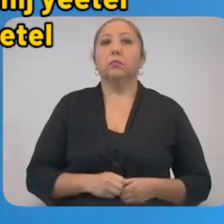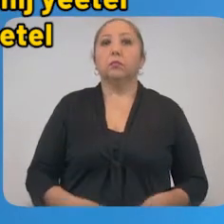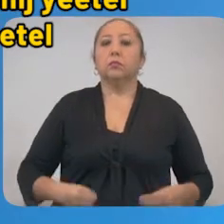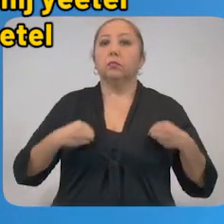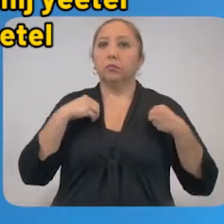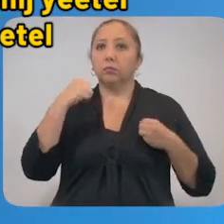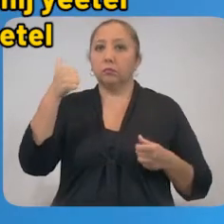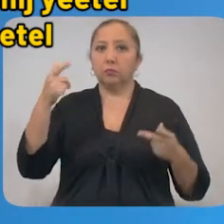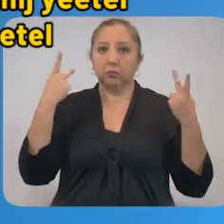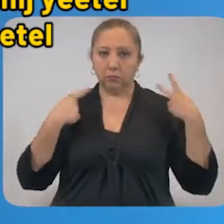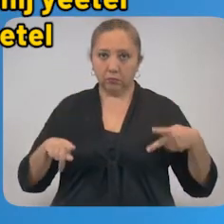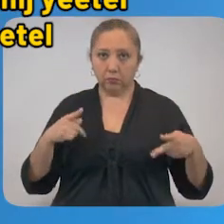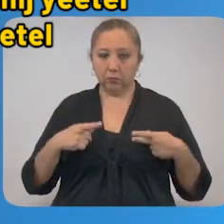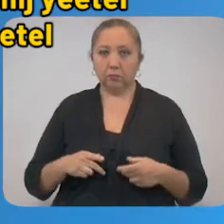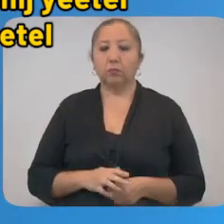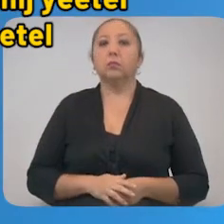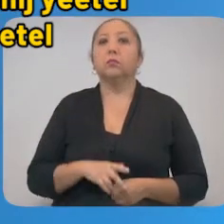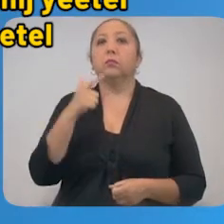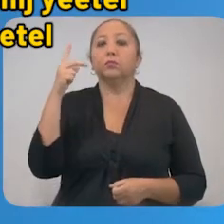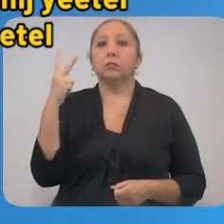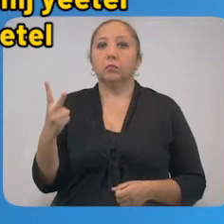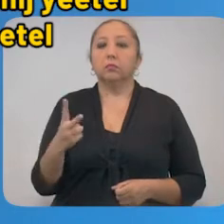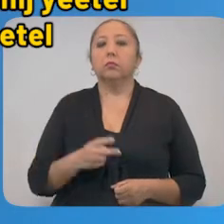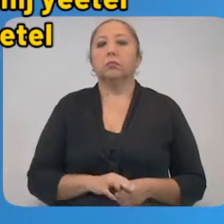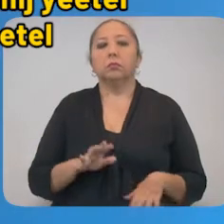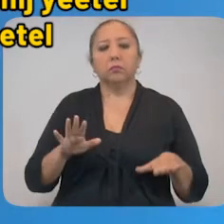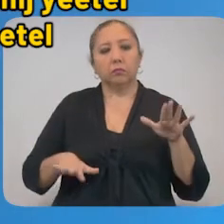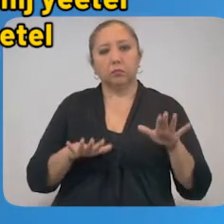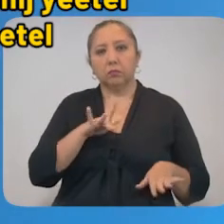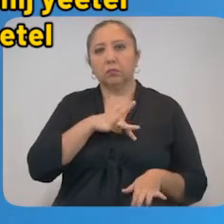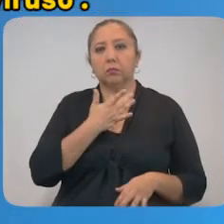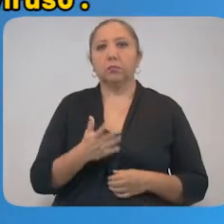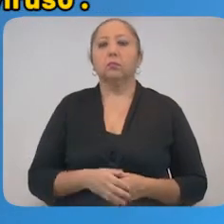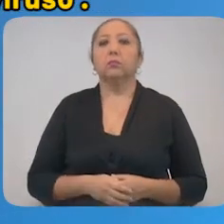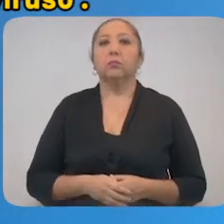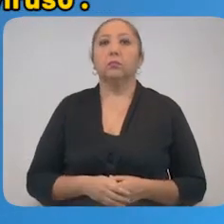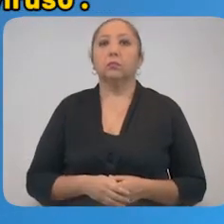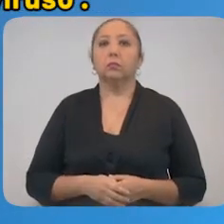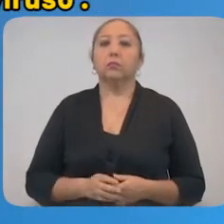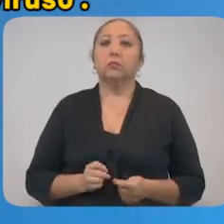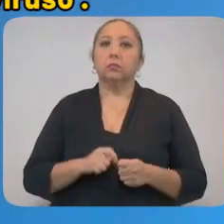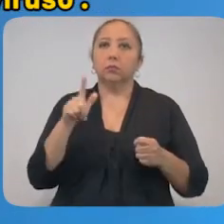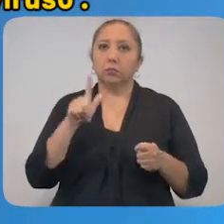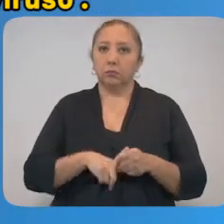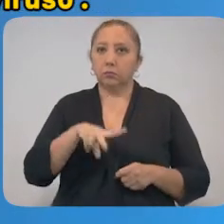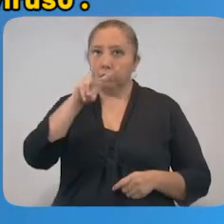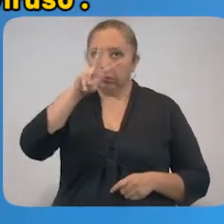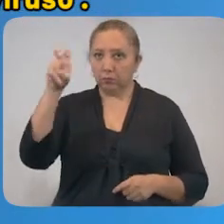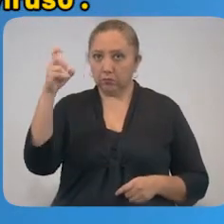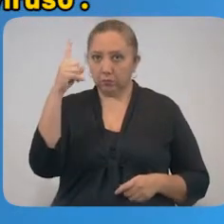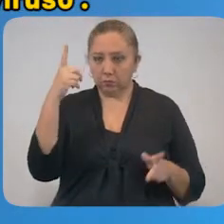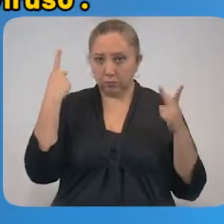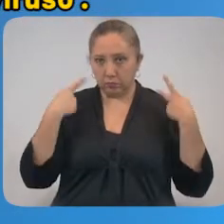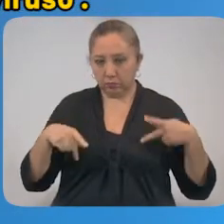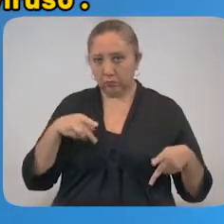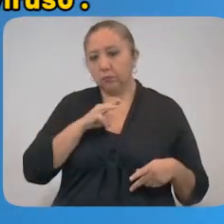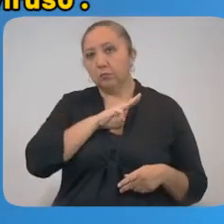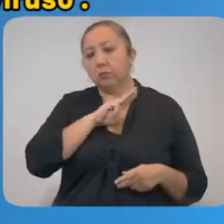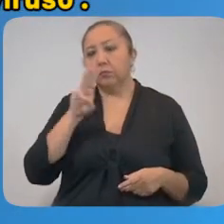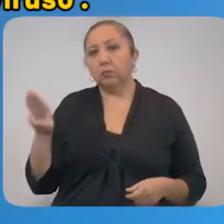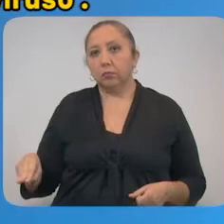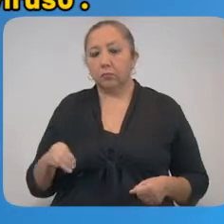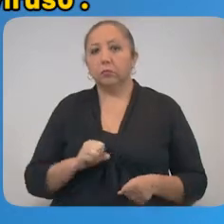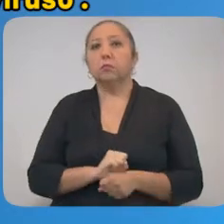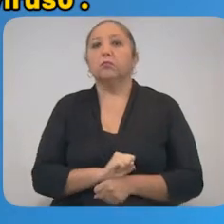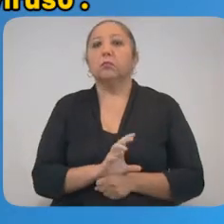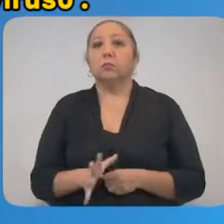Convivía con 6 contactos, de los cuales 2 presentan síntomas leves. En total, son 201 las personas fallecidas a causa